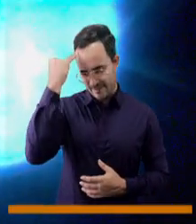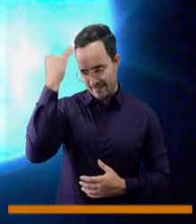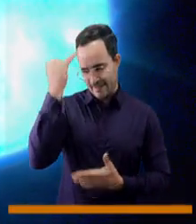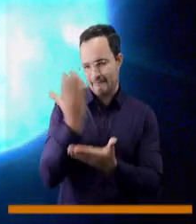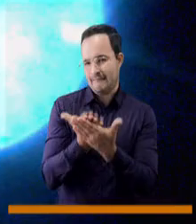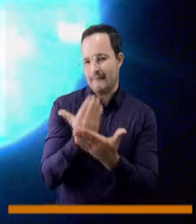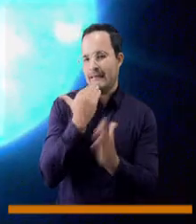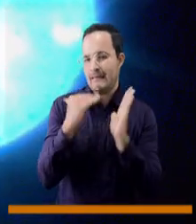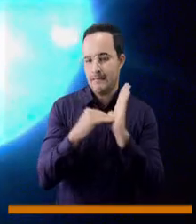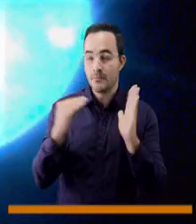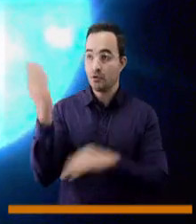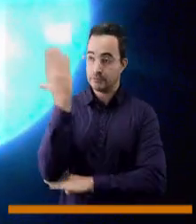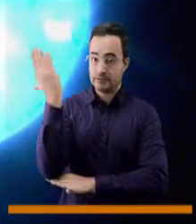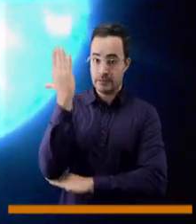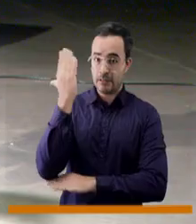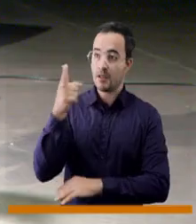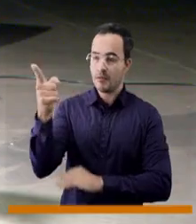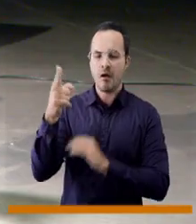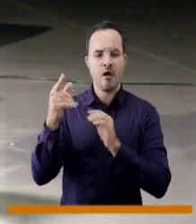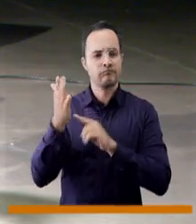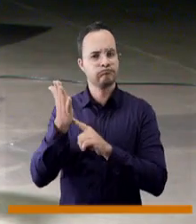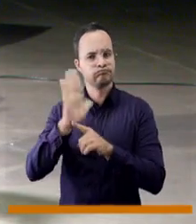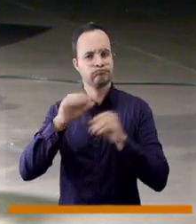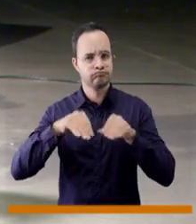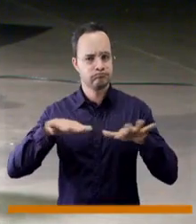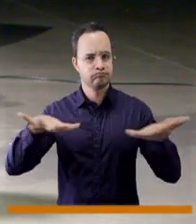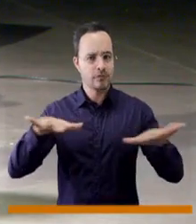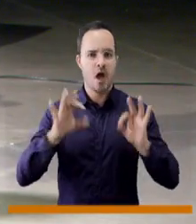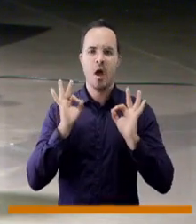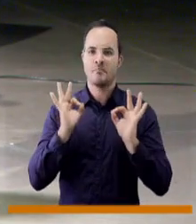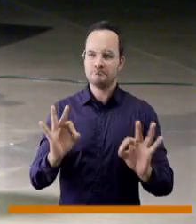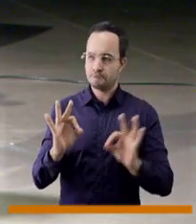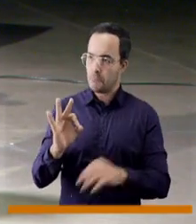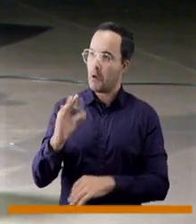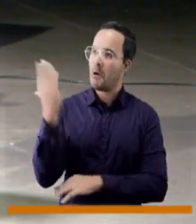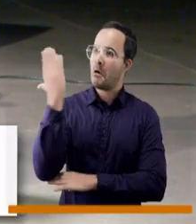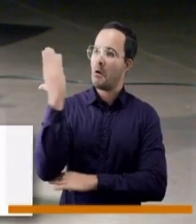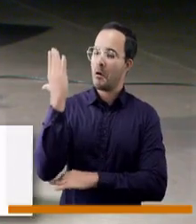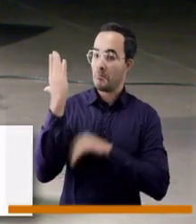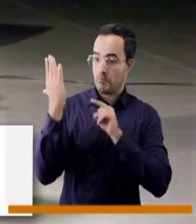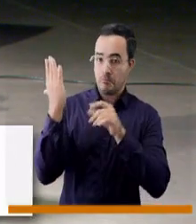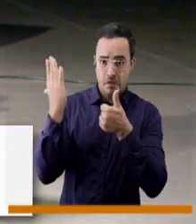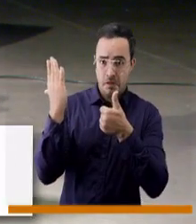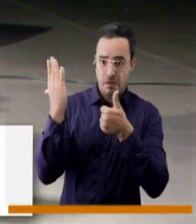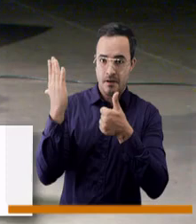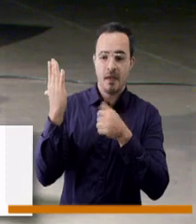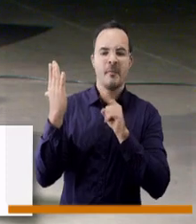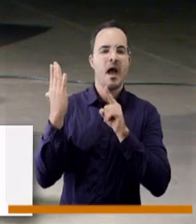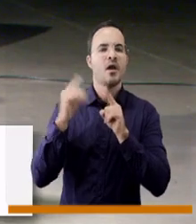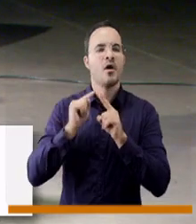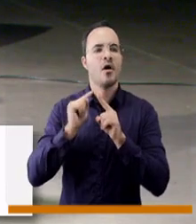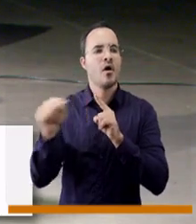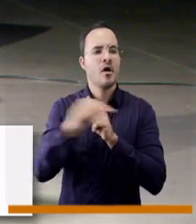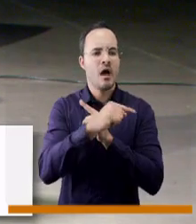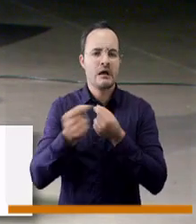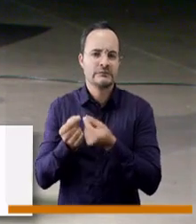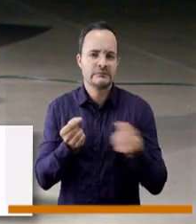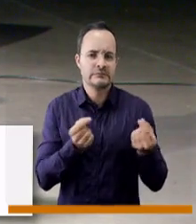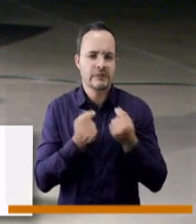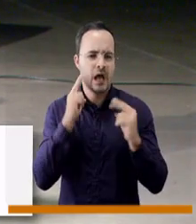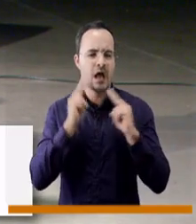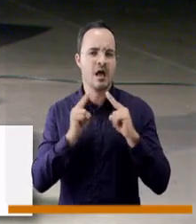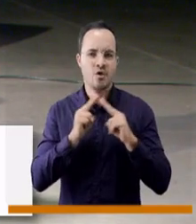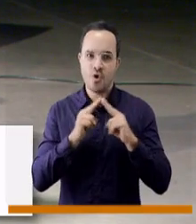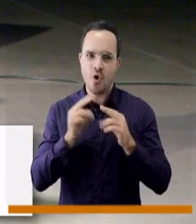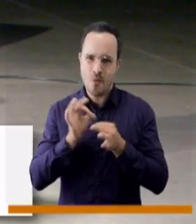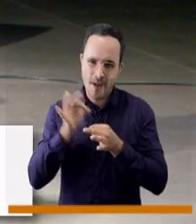imaginan que un cine proyecte documentales y películas, pero además llegue a los lugares más remotos. Pues Luis Buitrago se ingenió